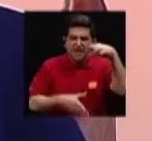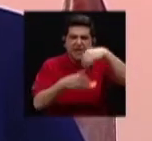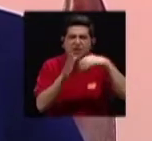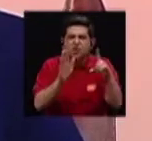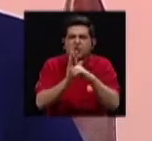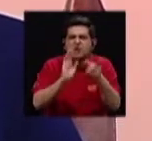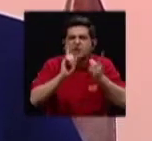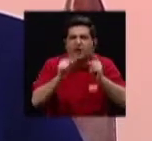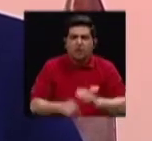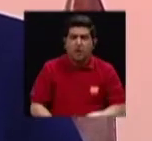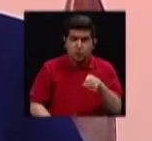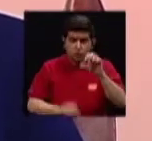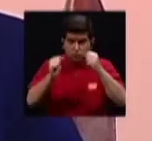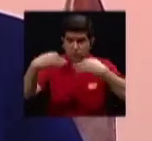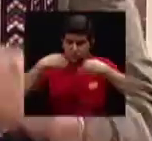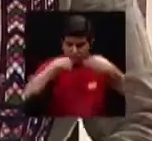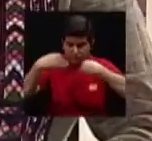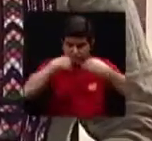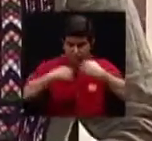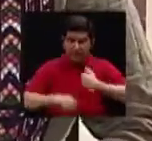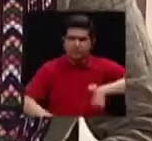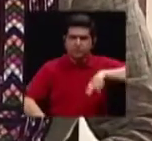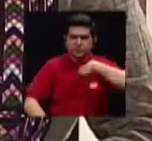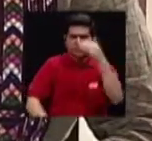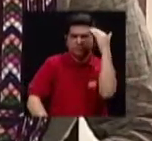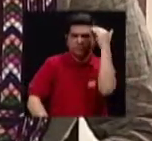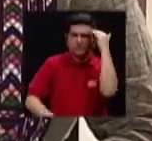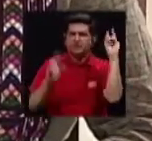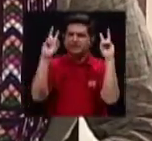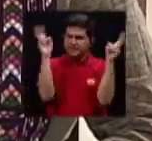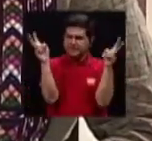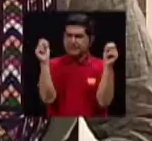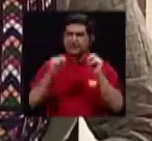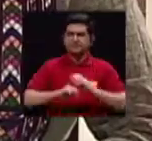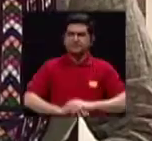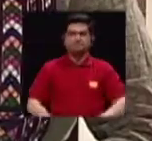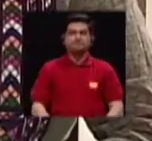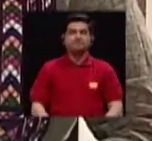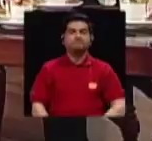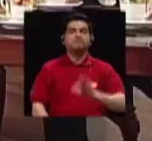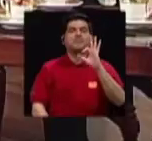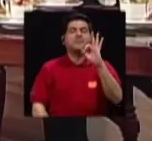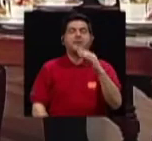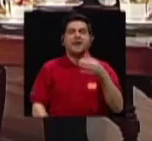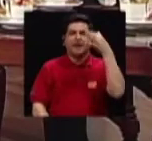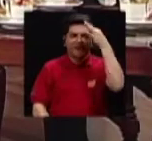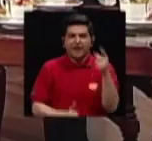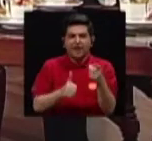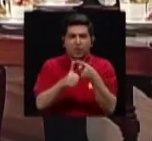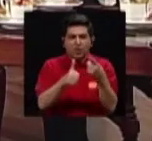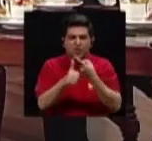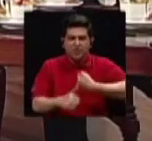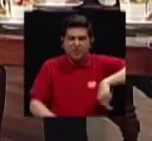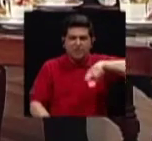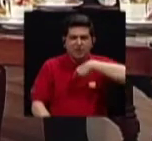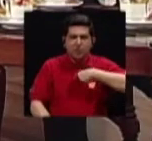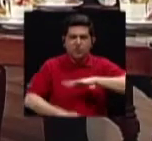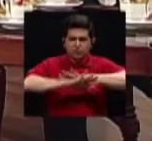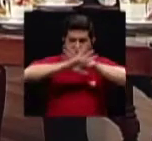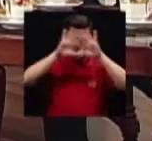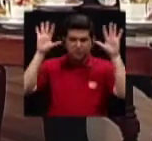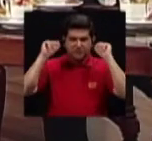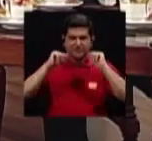nos pudieras explicar un poco y ubicar sobre el tema. Bueno, yo creo que lo primero que tenemos que tener claro es